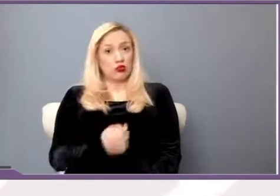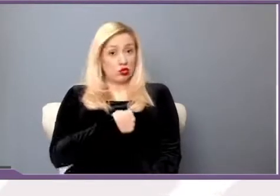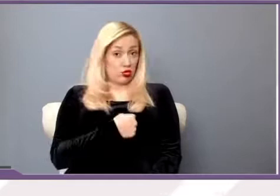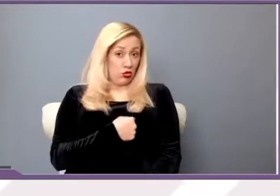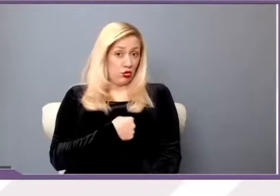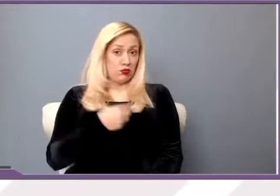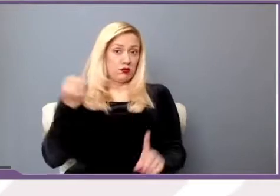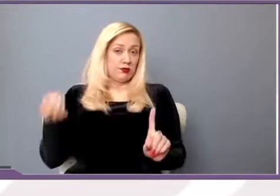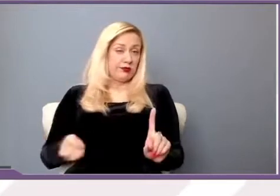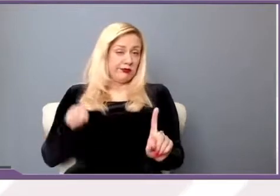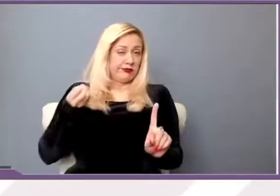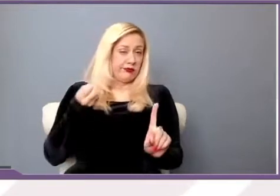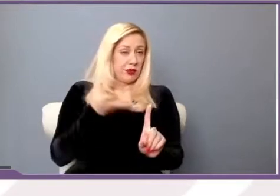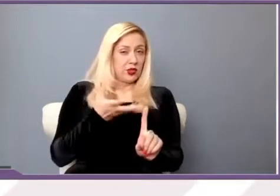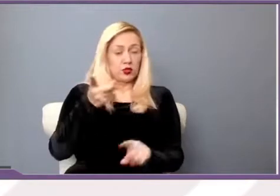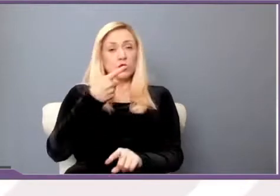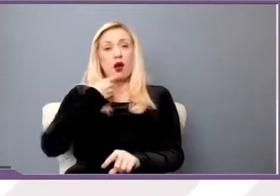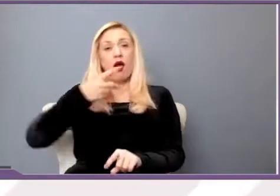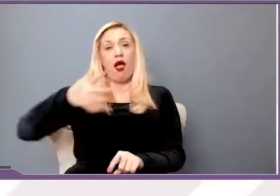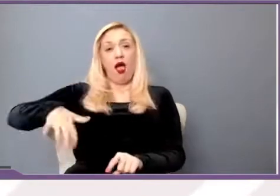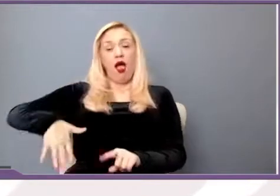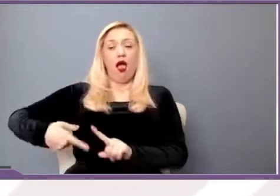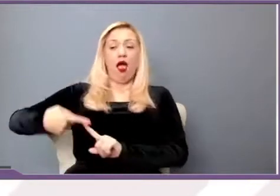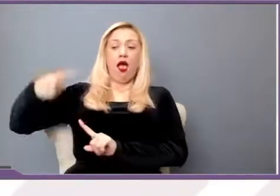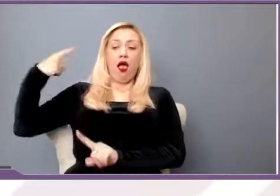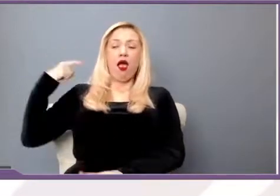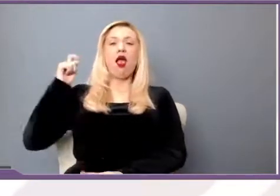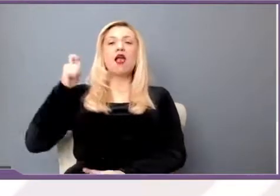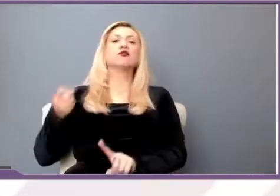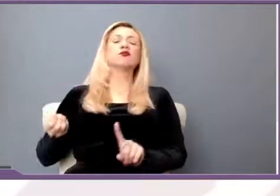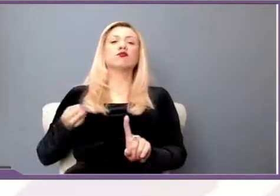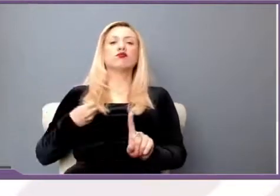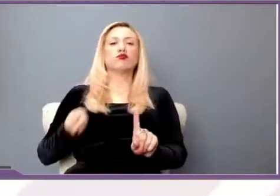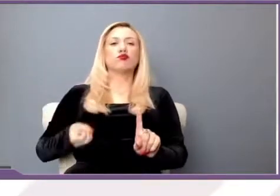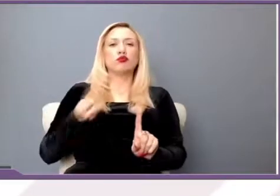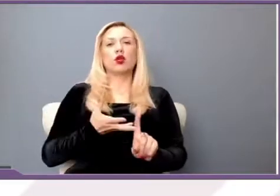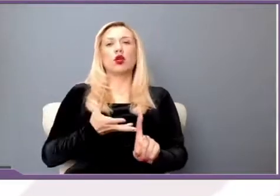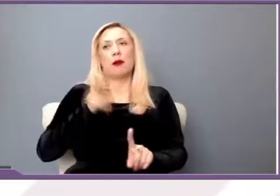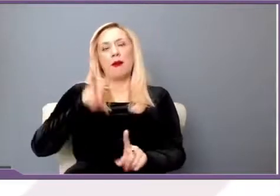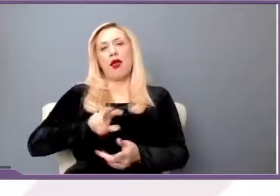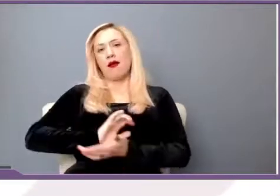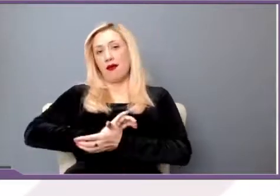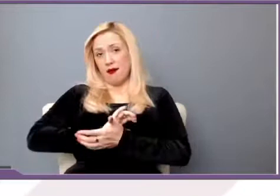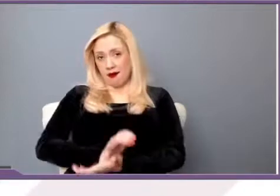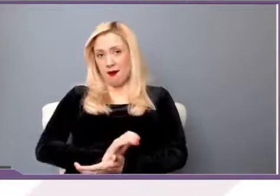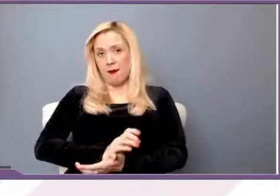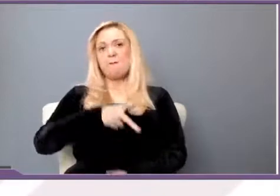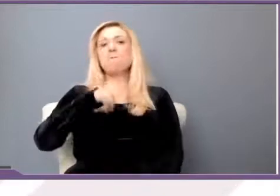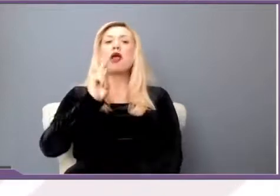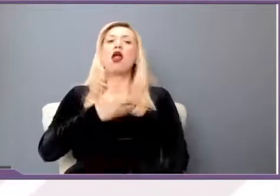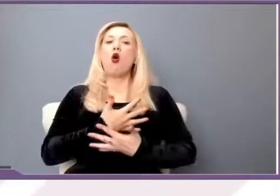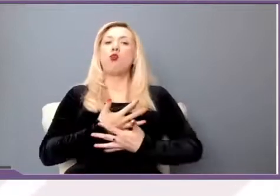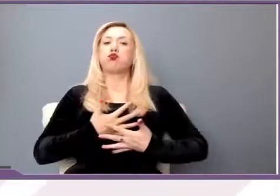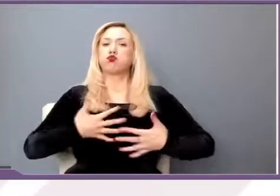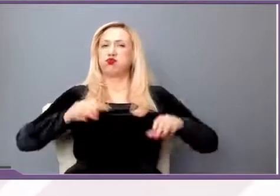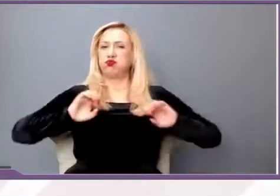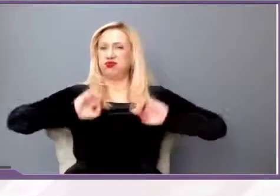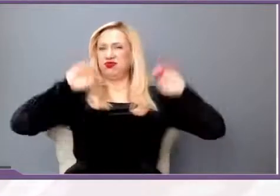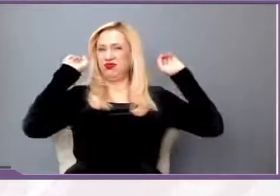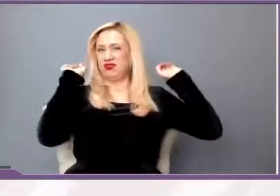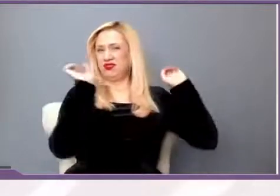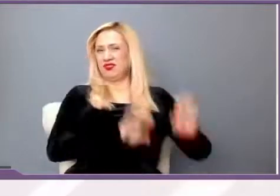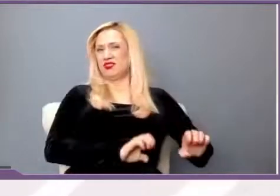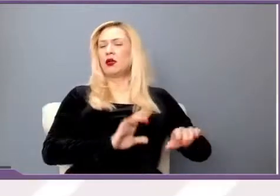sumaría a lo que ya comentaste de la gordofobia como discriminación, también la gordofobia como una forma de